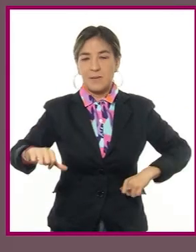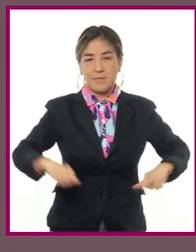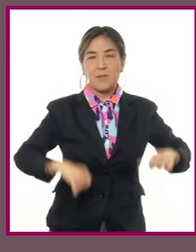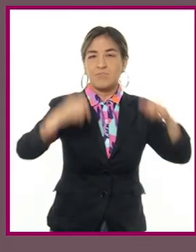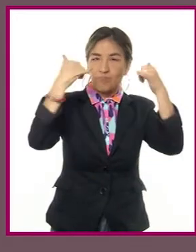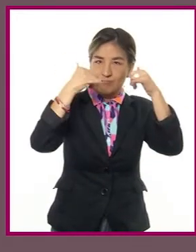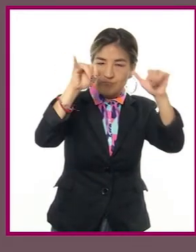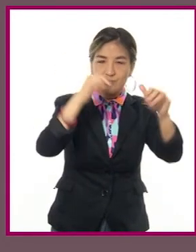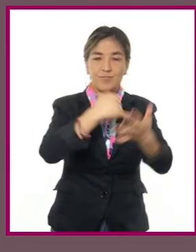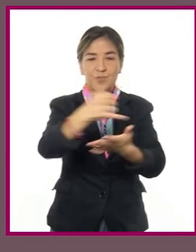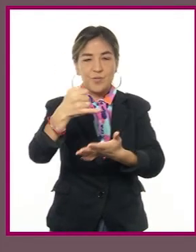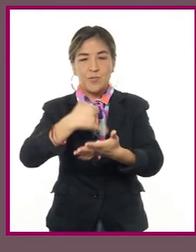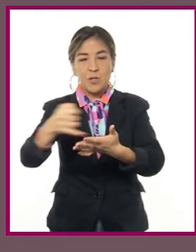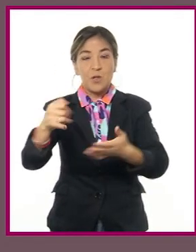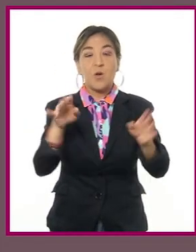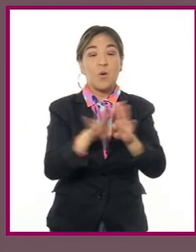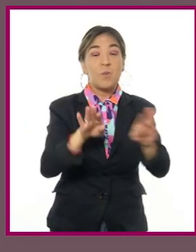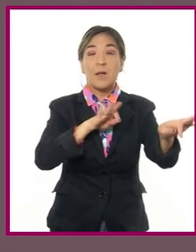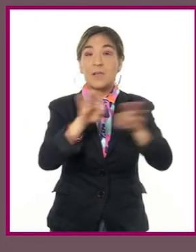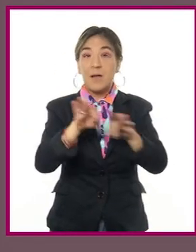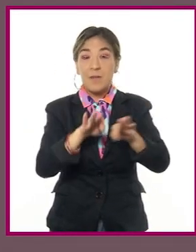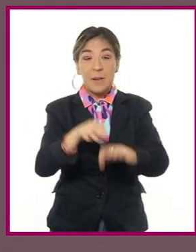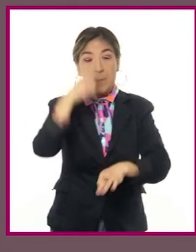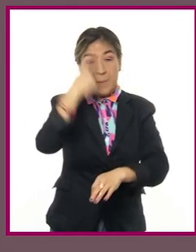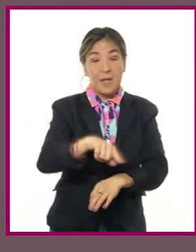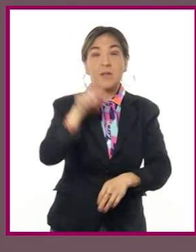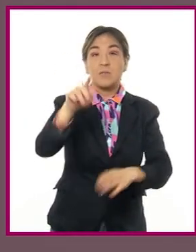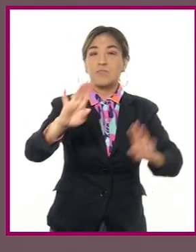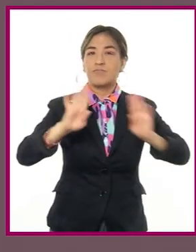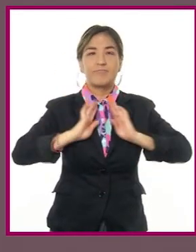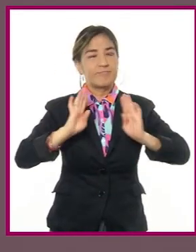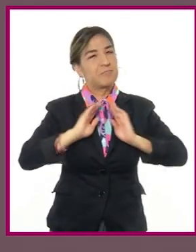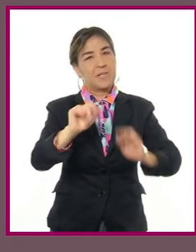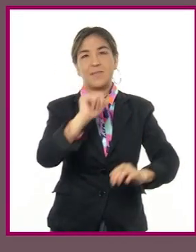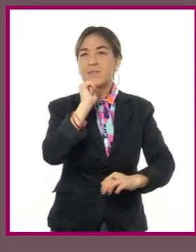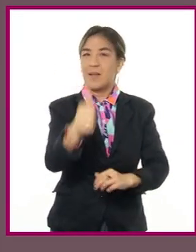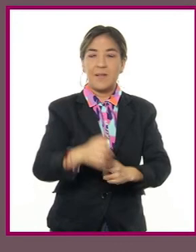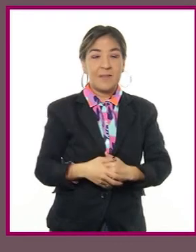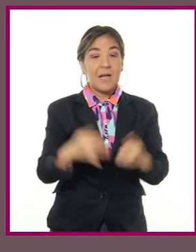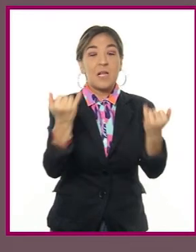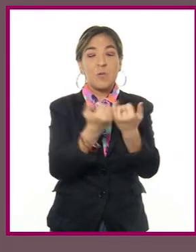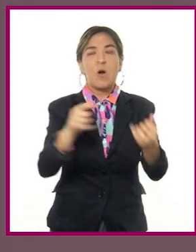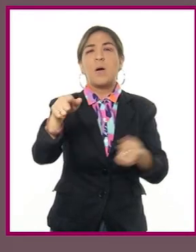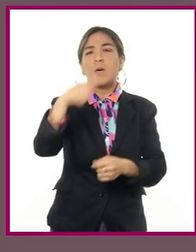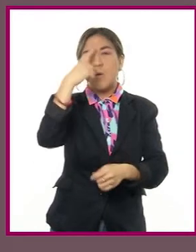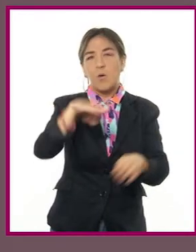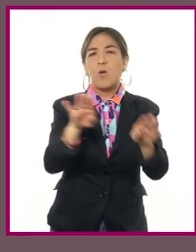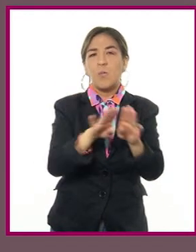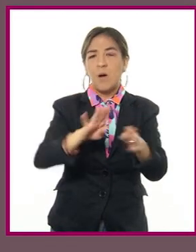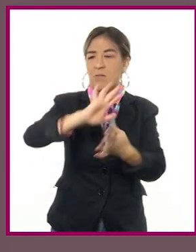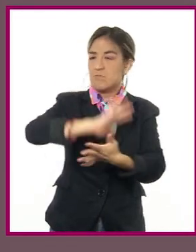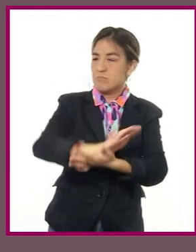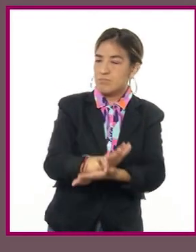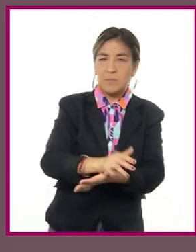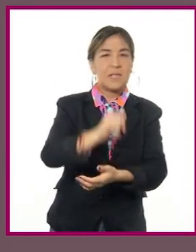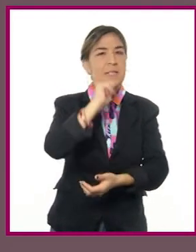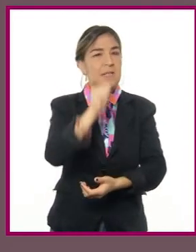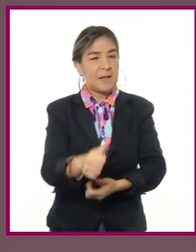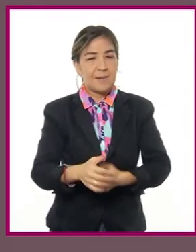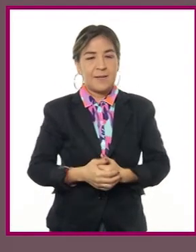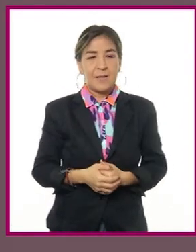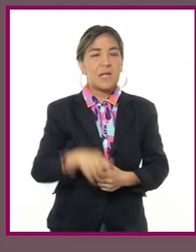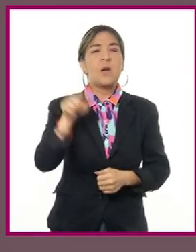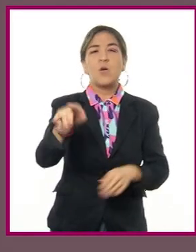agrícolas, no serán empleados en servicios militares, ni resultarán víctimas de actos discriminatorios, ni